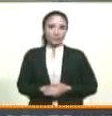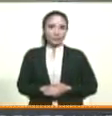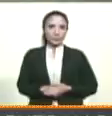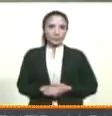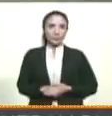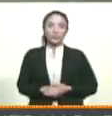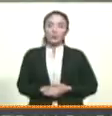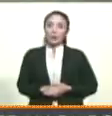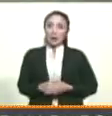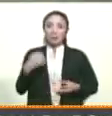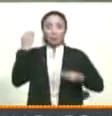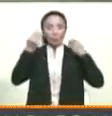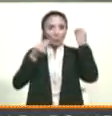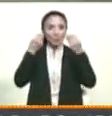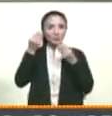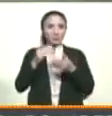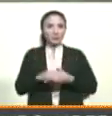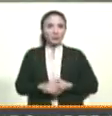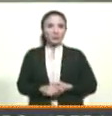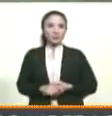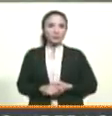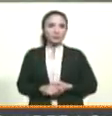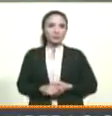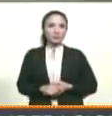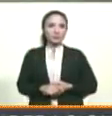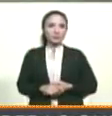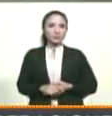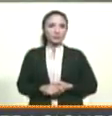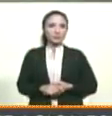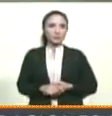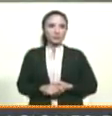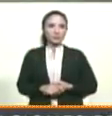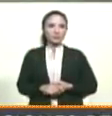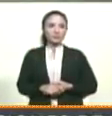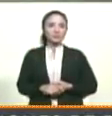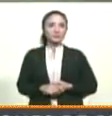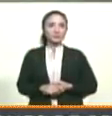me hizo llegar en el transcurso de la campaña electoral,